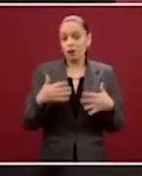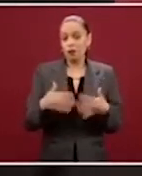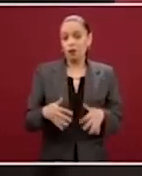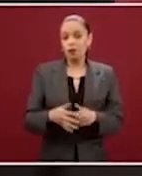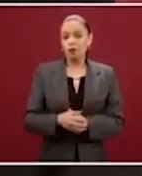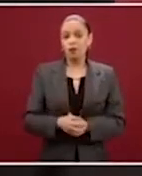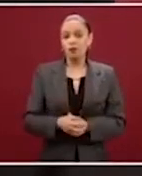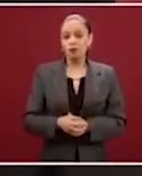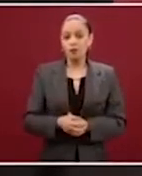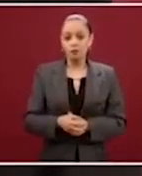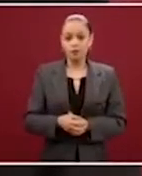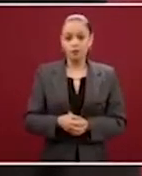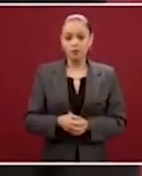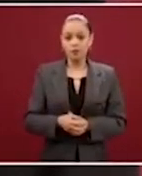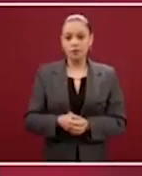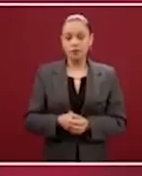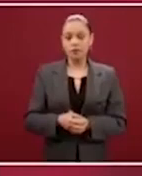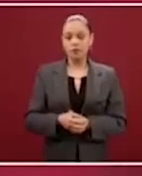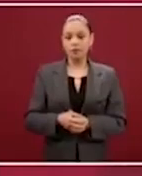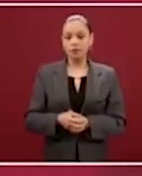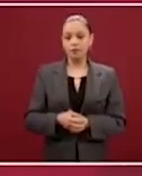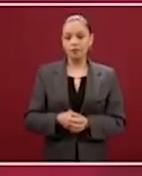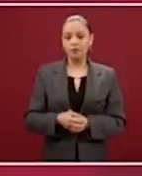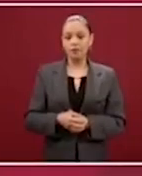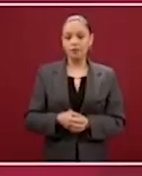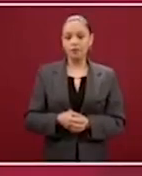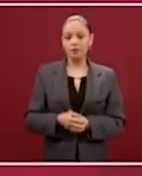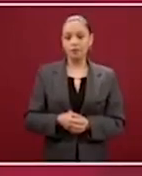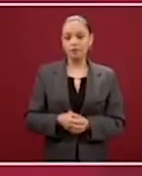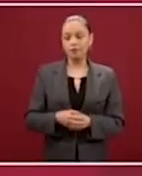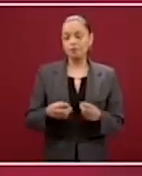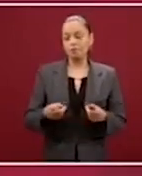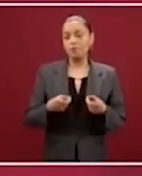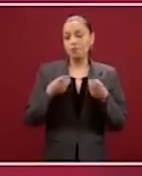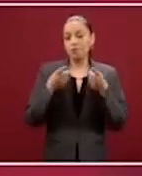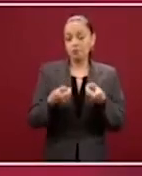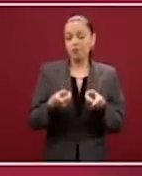tener ese boleto. Es colaborar, es contribuir